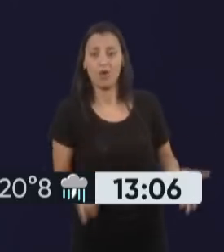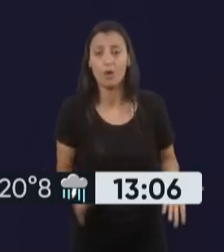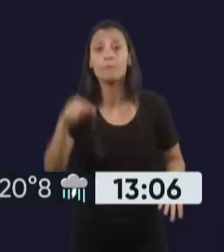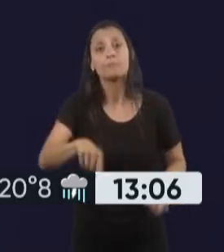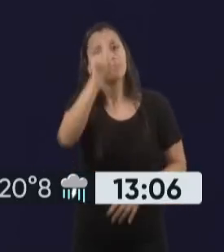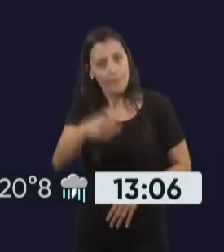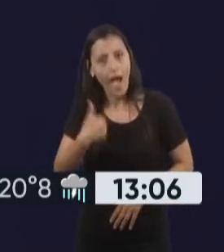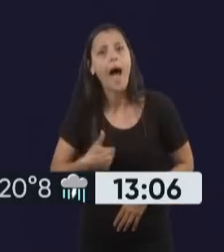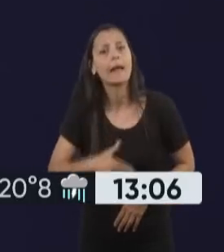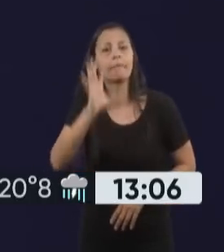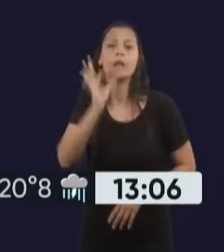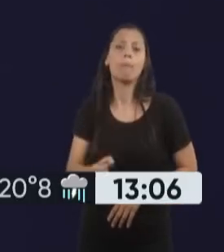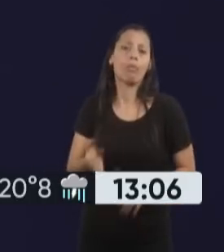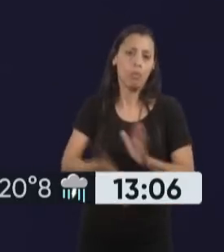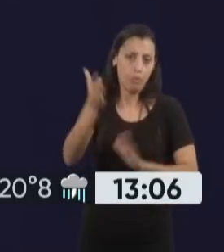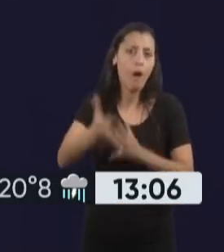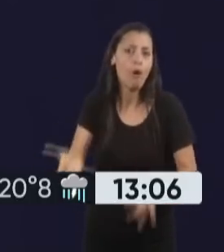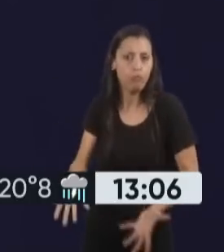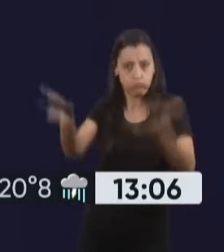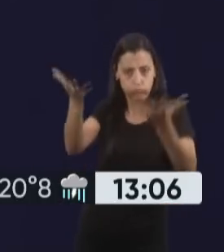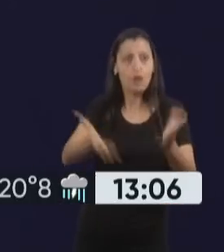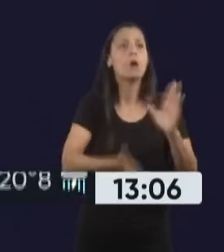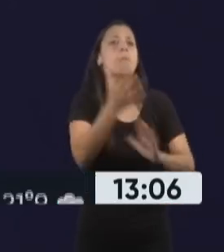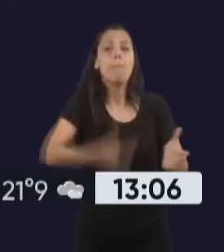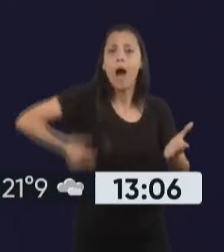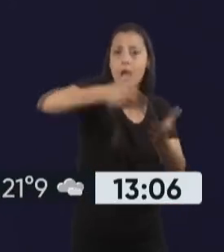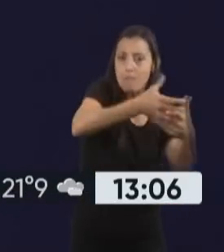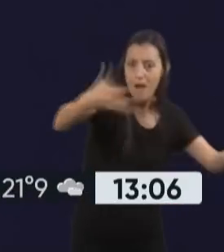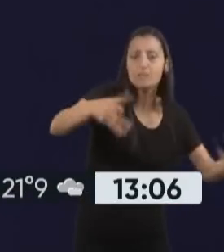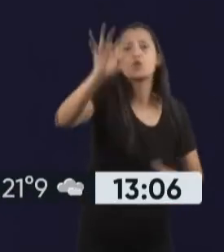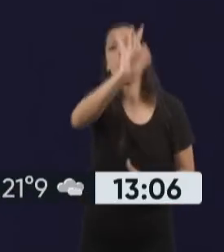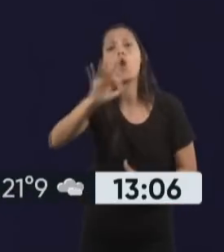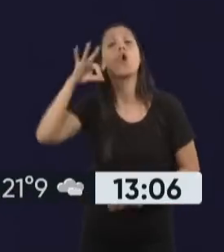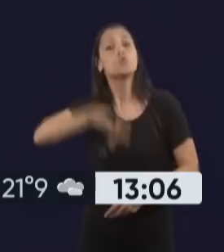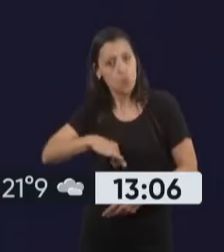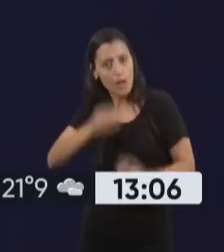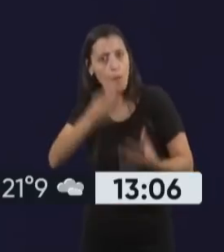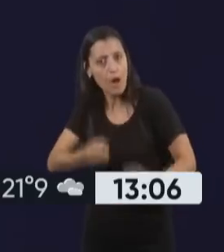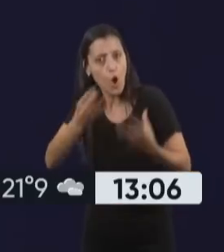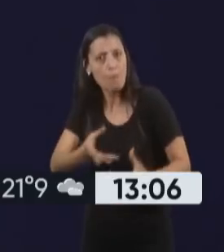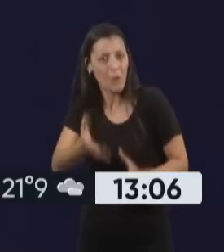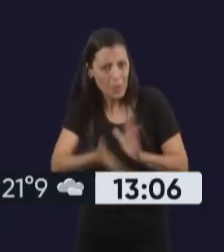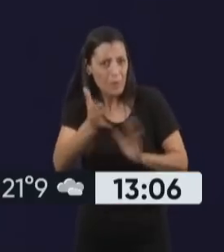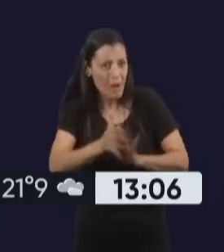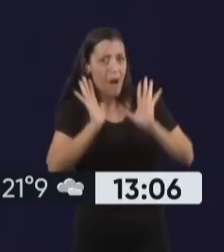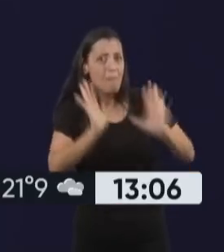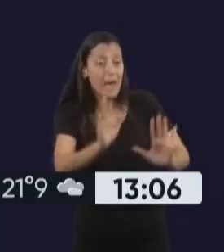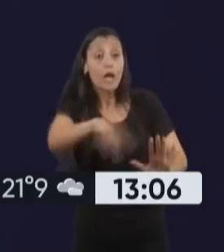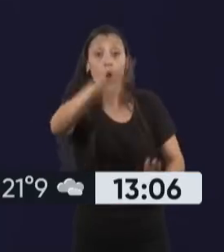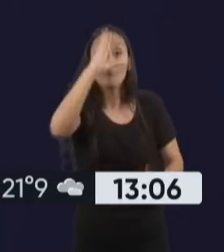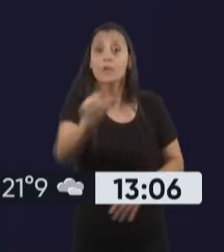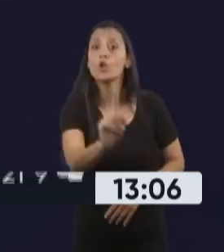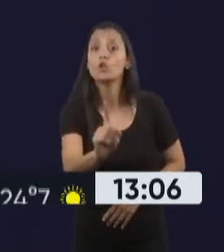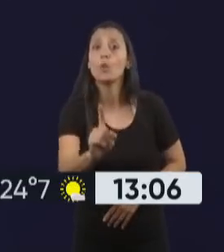una Argentina en crecimiento, en una Argentina con inversión, con mejores salarios, eso se va a corregir, pero no nos tenemos que olvidar de